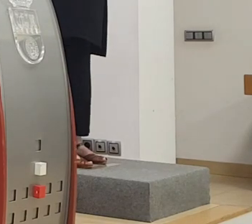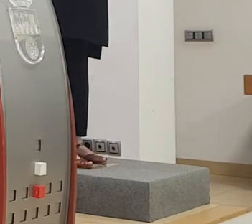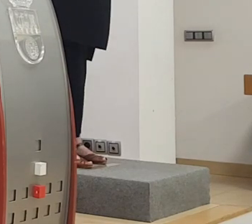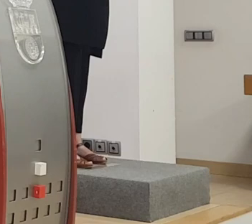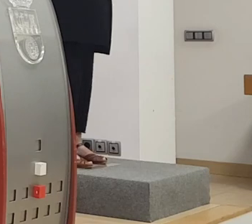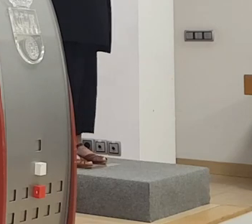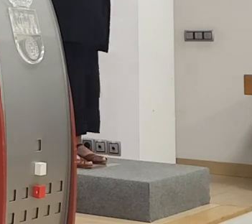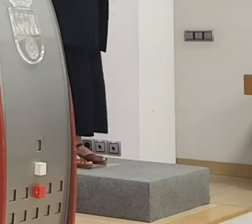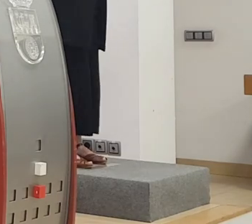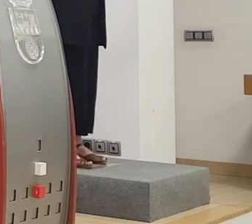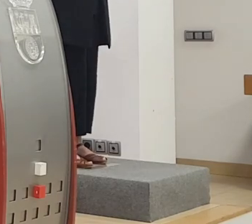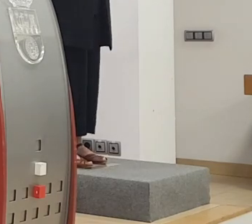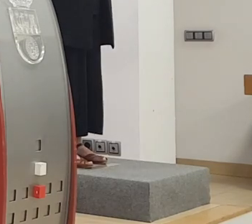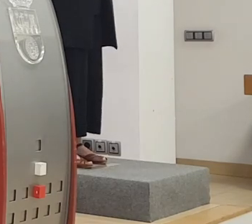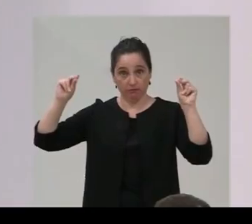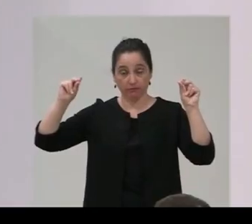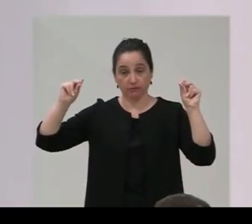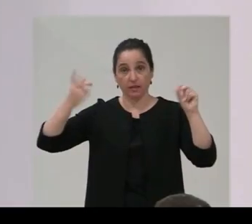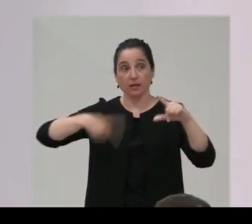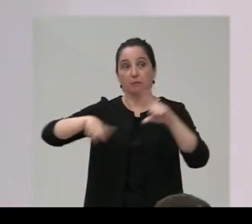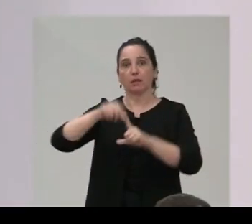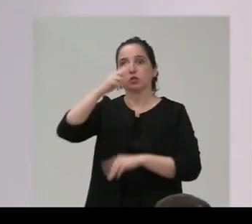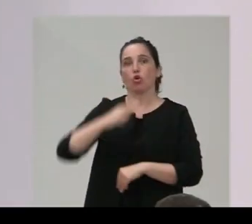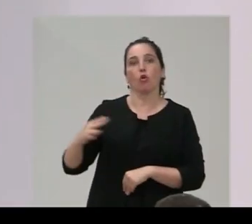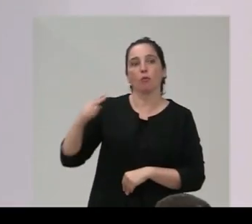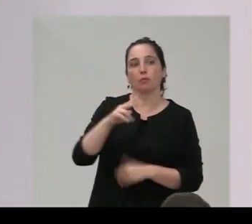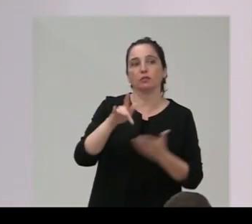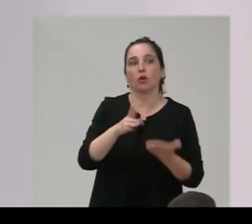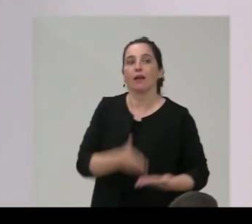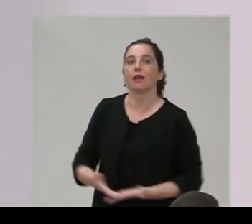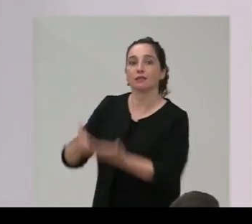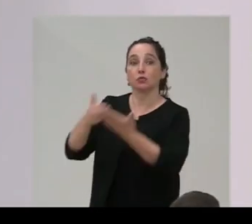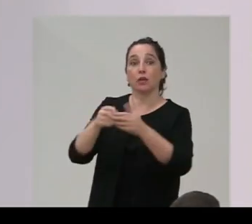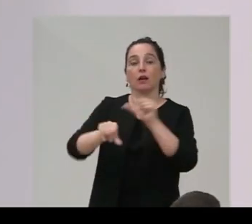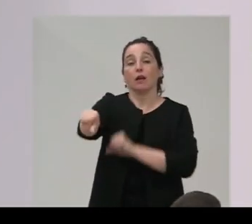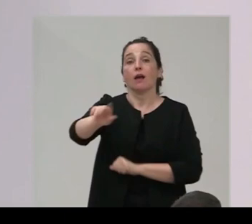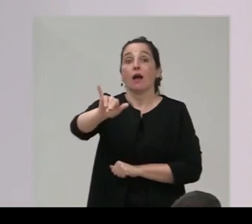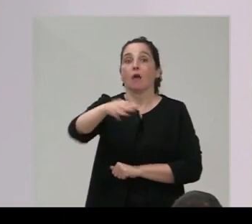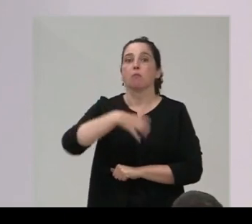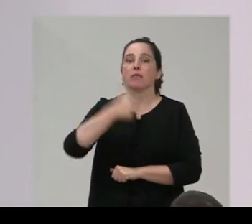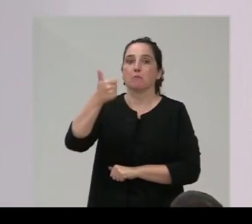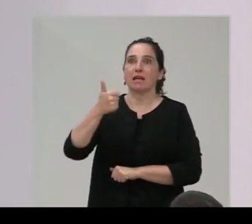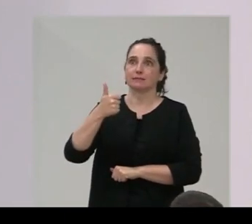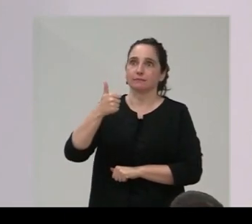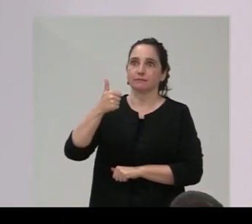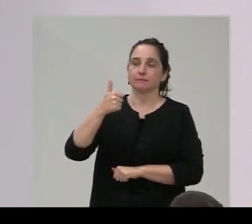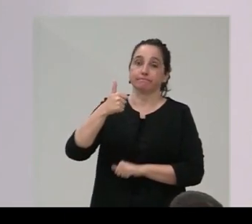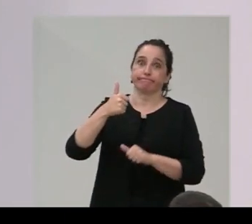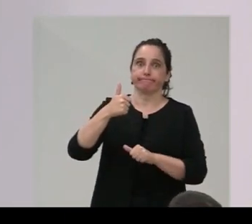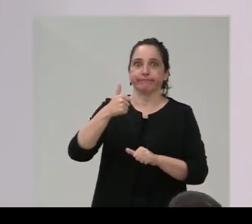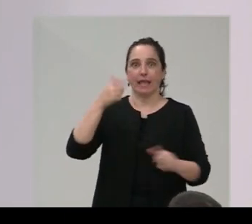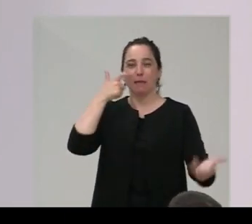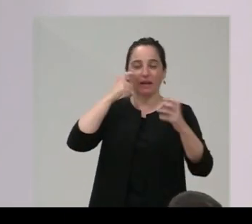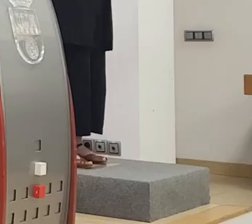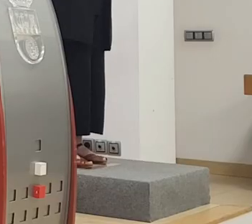continuar con la obra acabarla y también nuestro compromiso de estudiar si puede ser más amable o menos